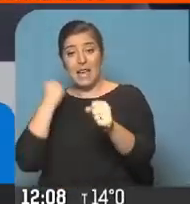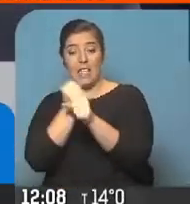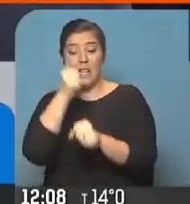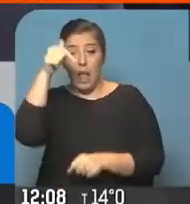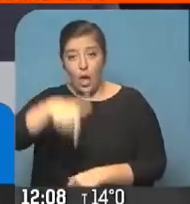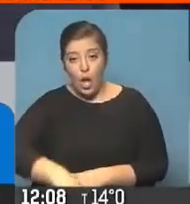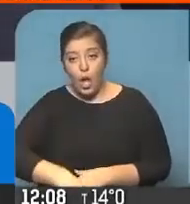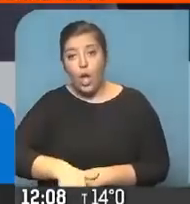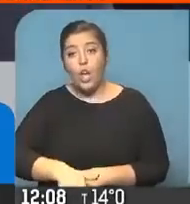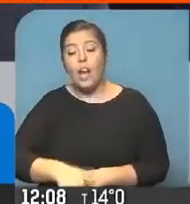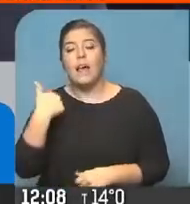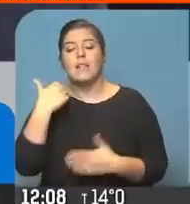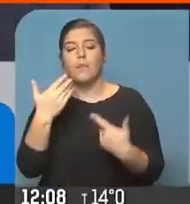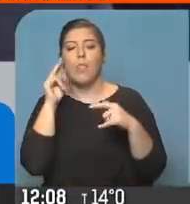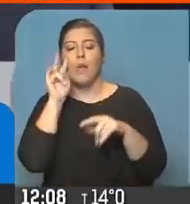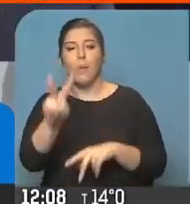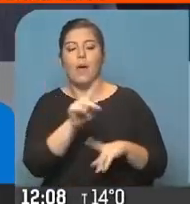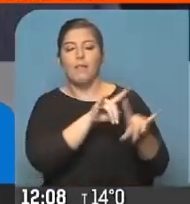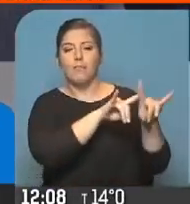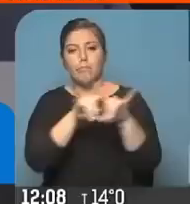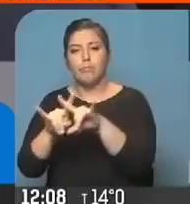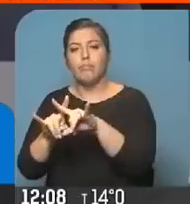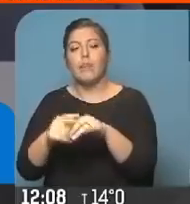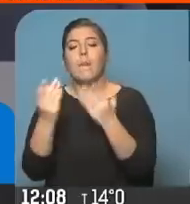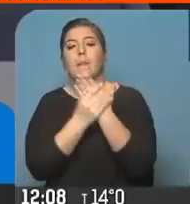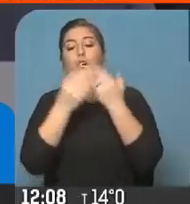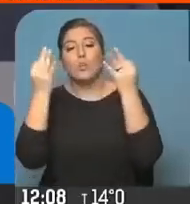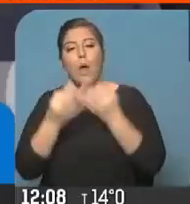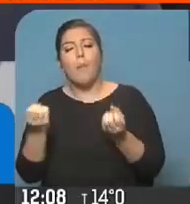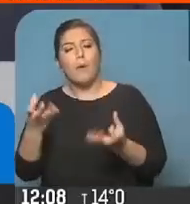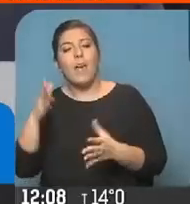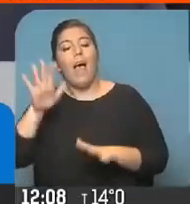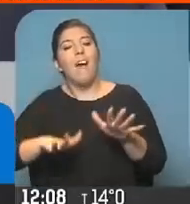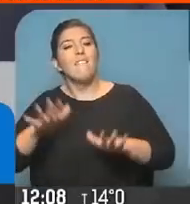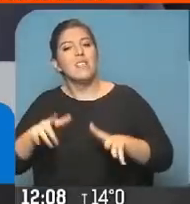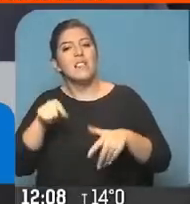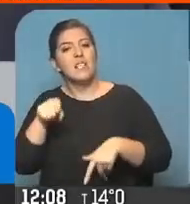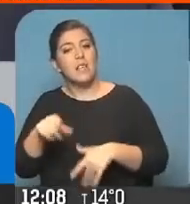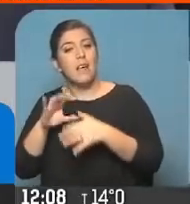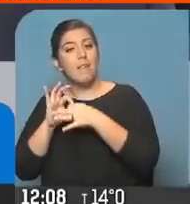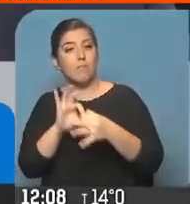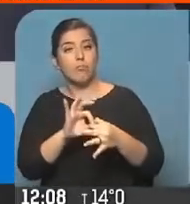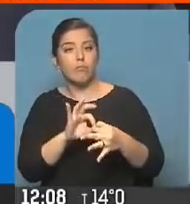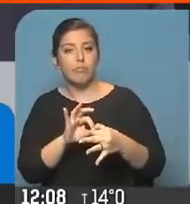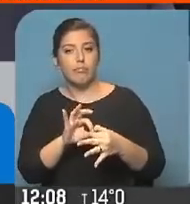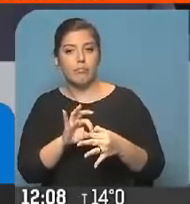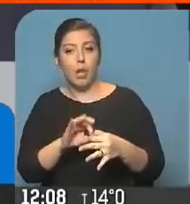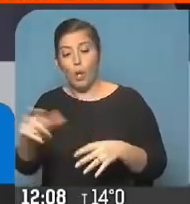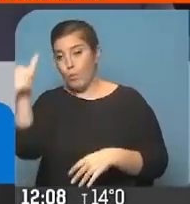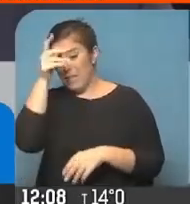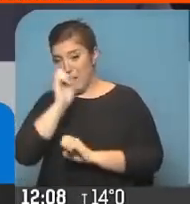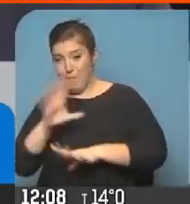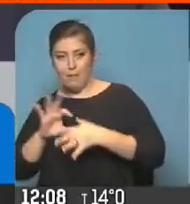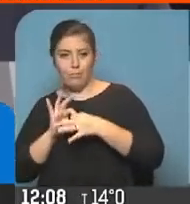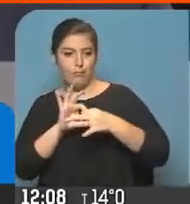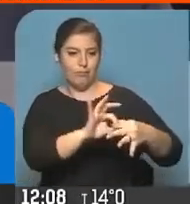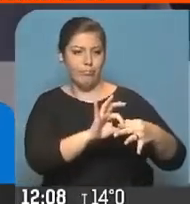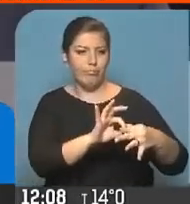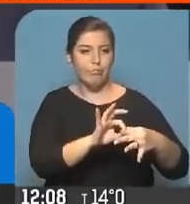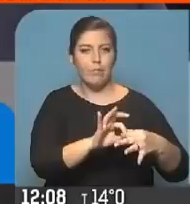del ministerio de seguridad porque muchas veces se vinculan y después de haber sido muy mal de policial con empresas de seguridad